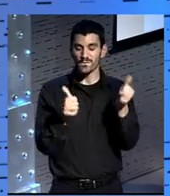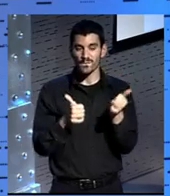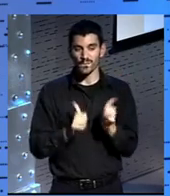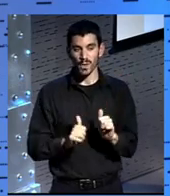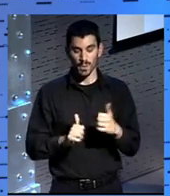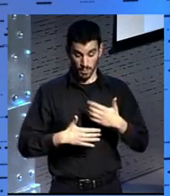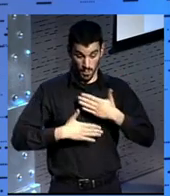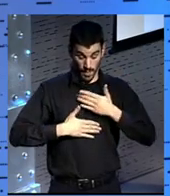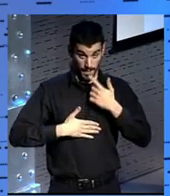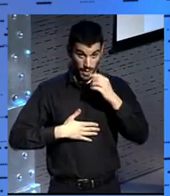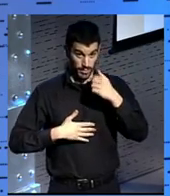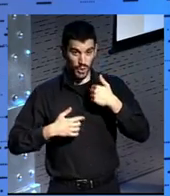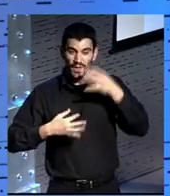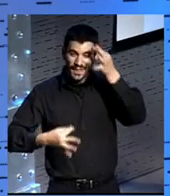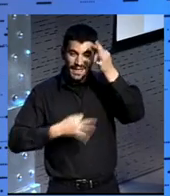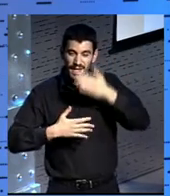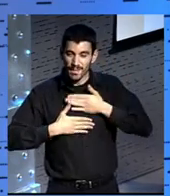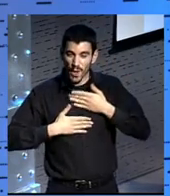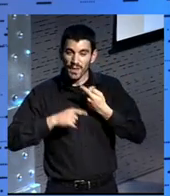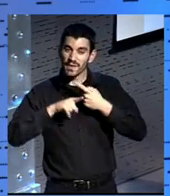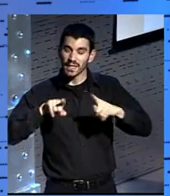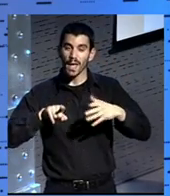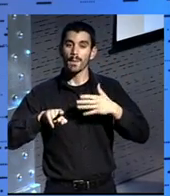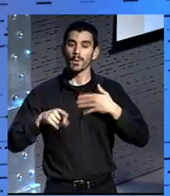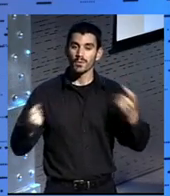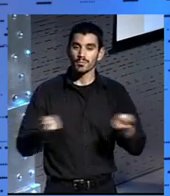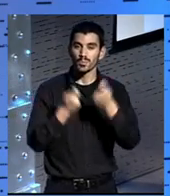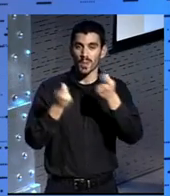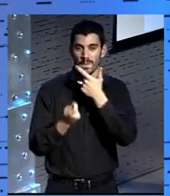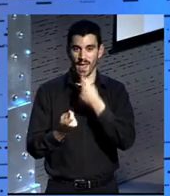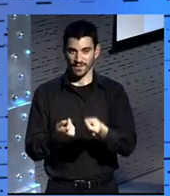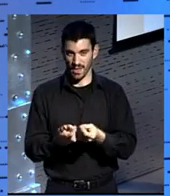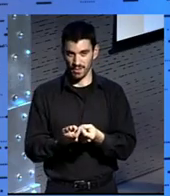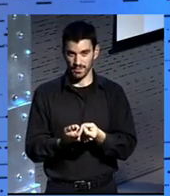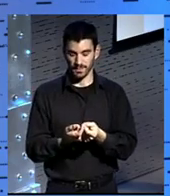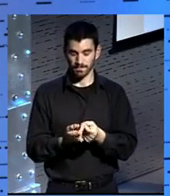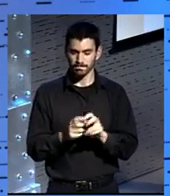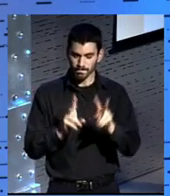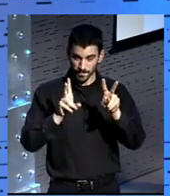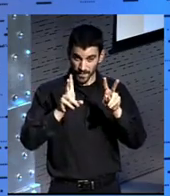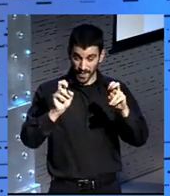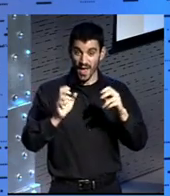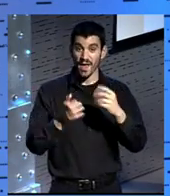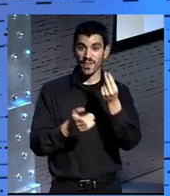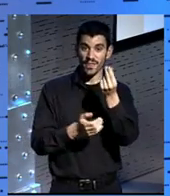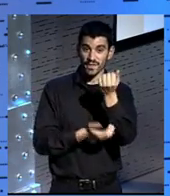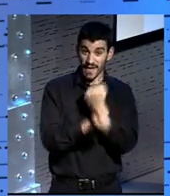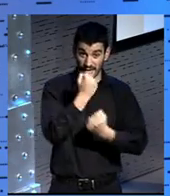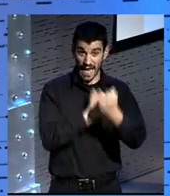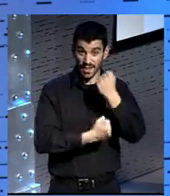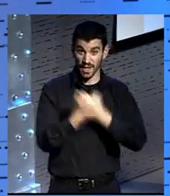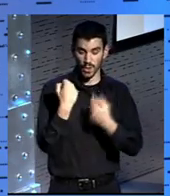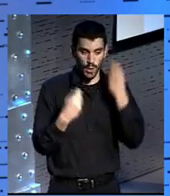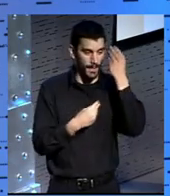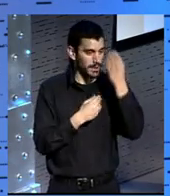diferenciación. En el sistema financiero yo creo que han habido diferencias siempre en términos de cómo manejar